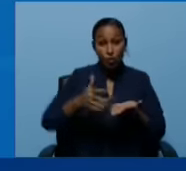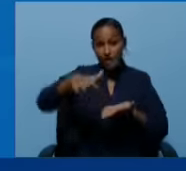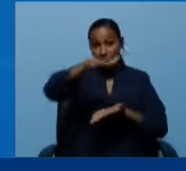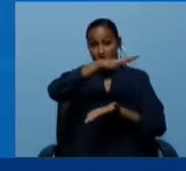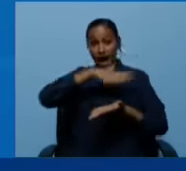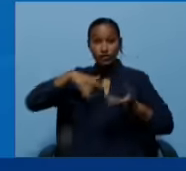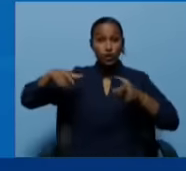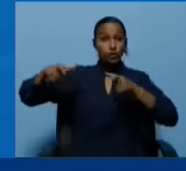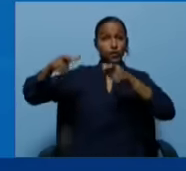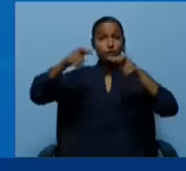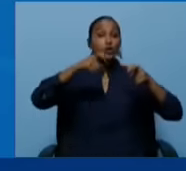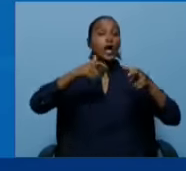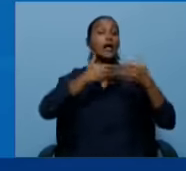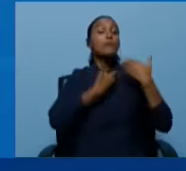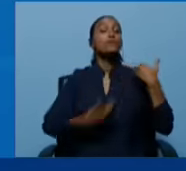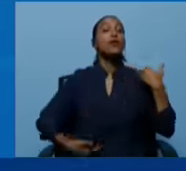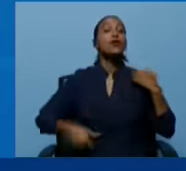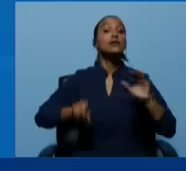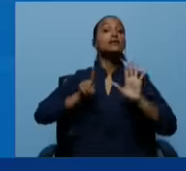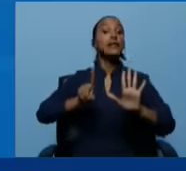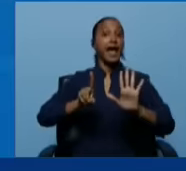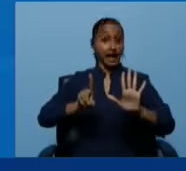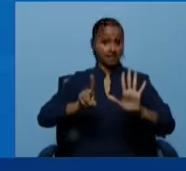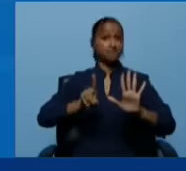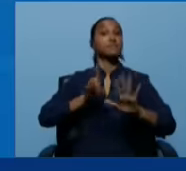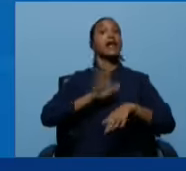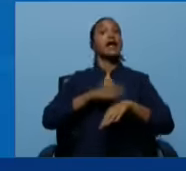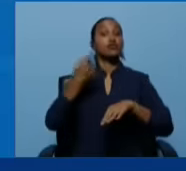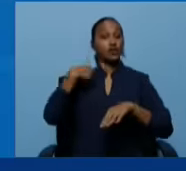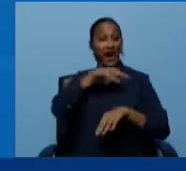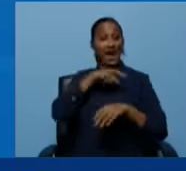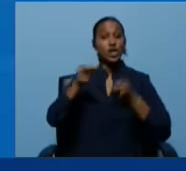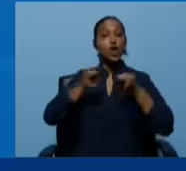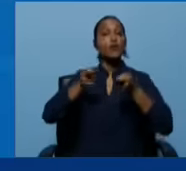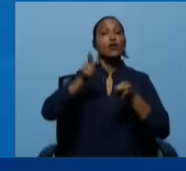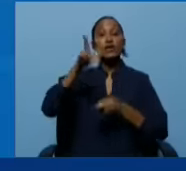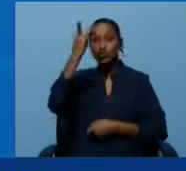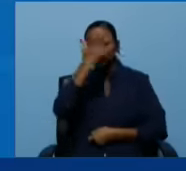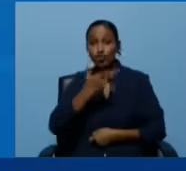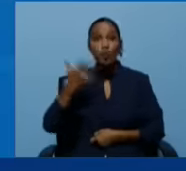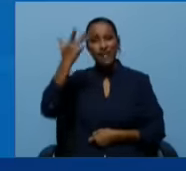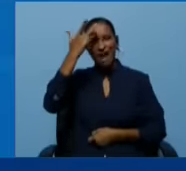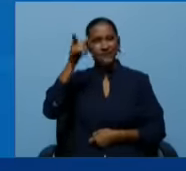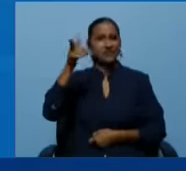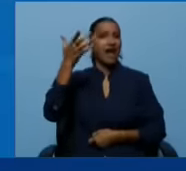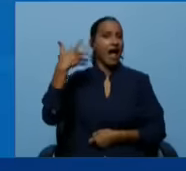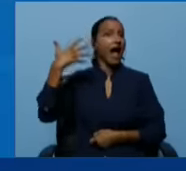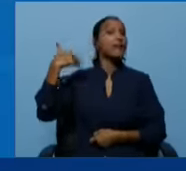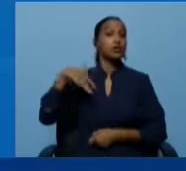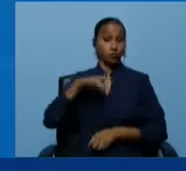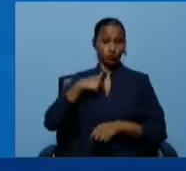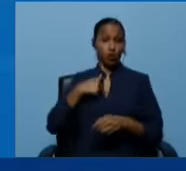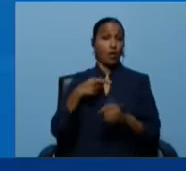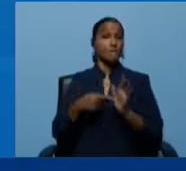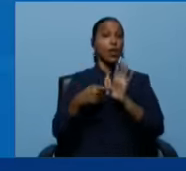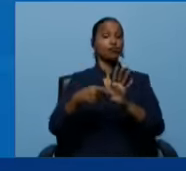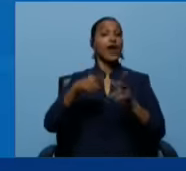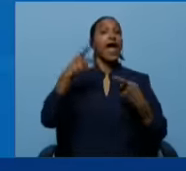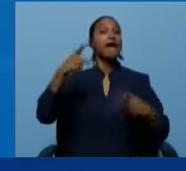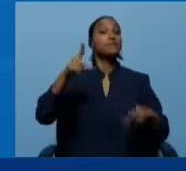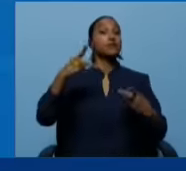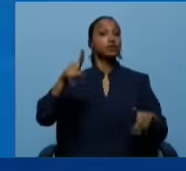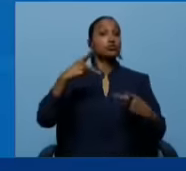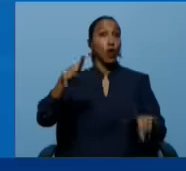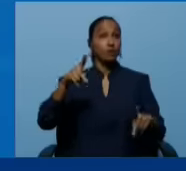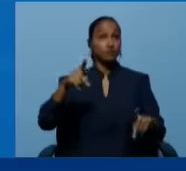y que fue formado en la ideología del apartheid en Sudáfrica. Yo preguntaba ayer y lo saqué en un TikTok, denle like